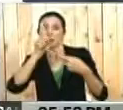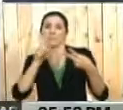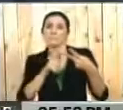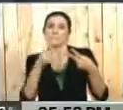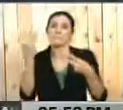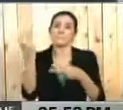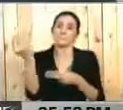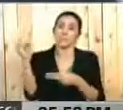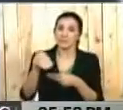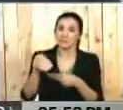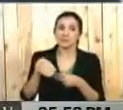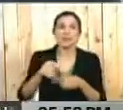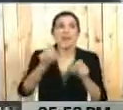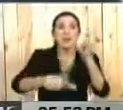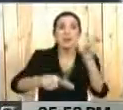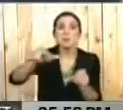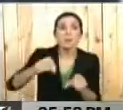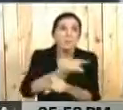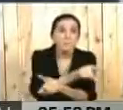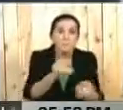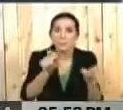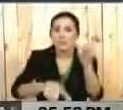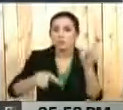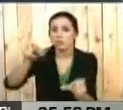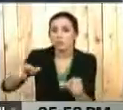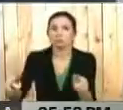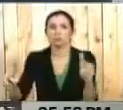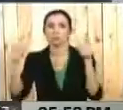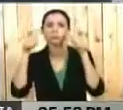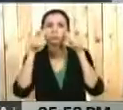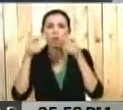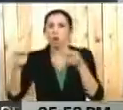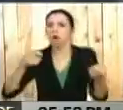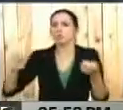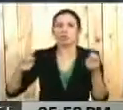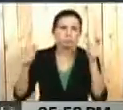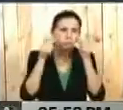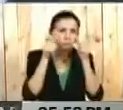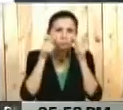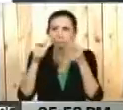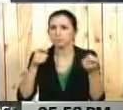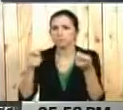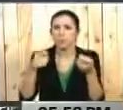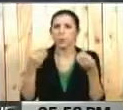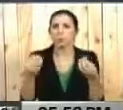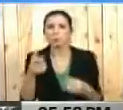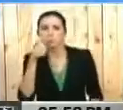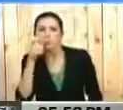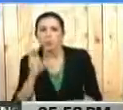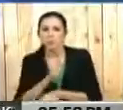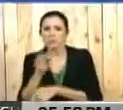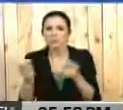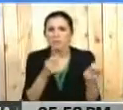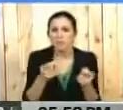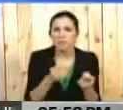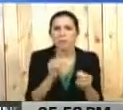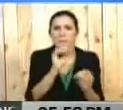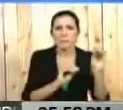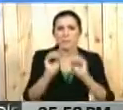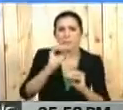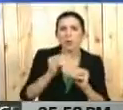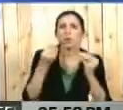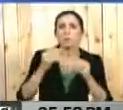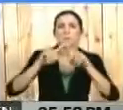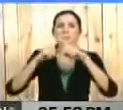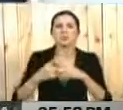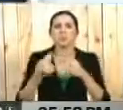ejercen directamente los ciudadanos sobre sus propios intereses, la manera como se invierte, cómo se estructura y elabora el